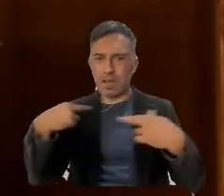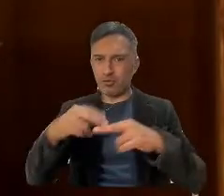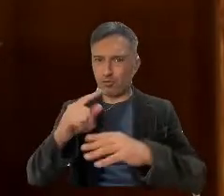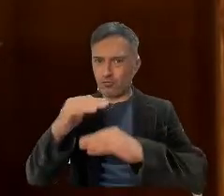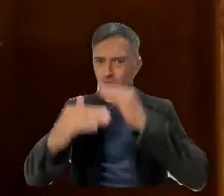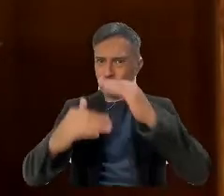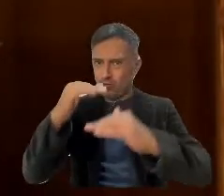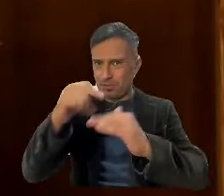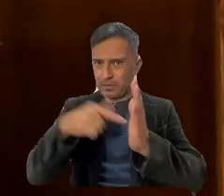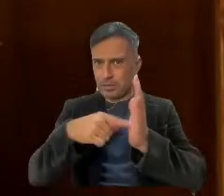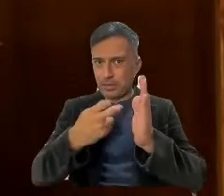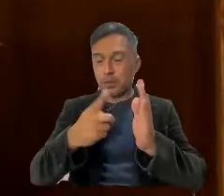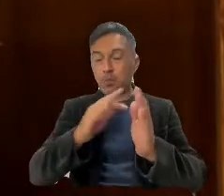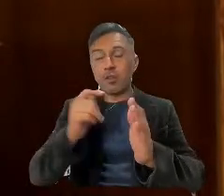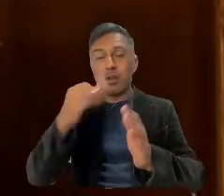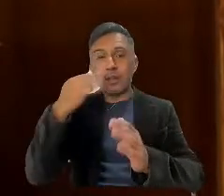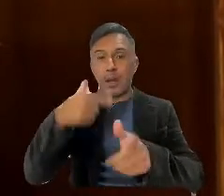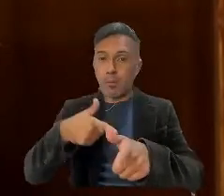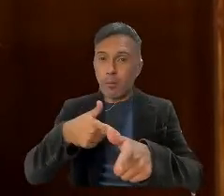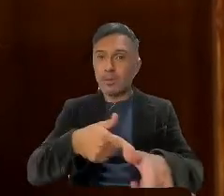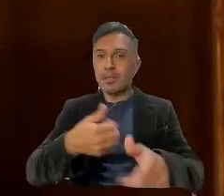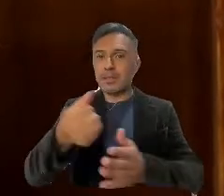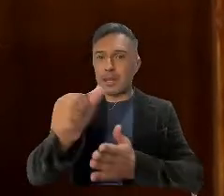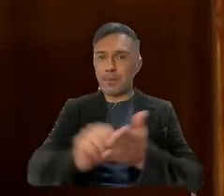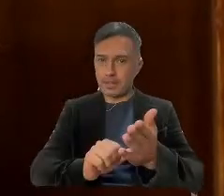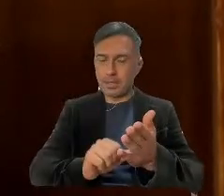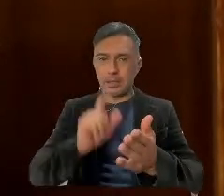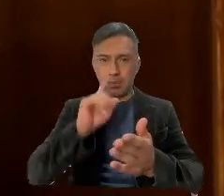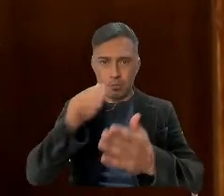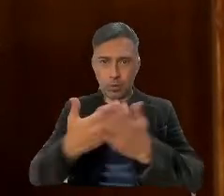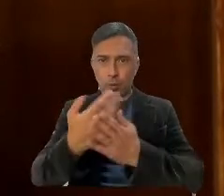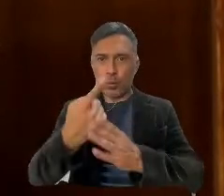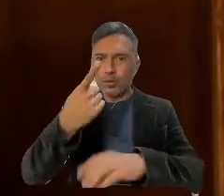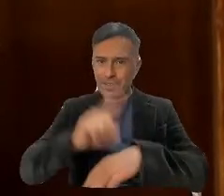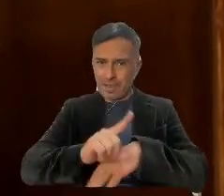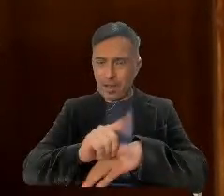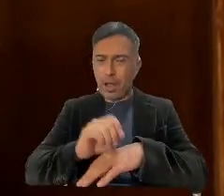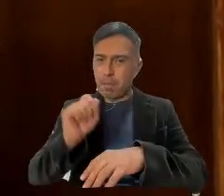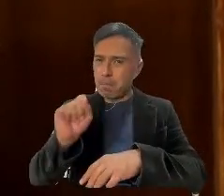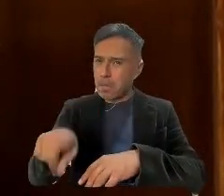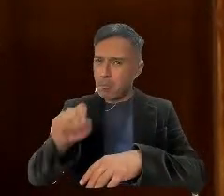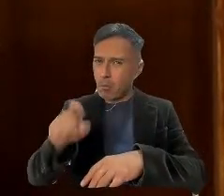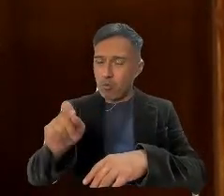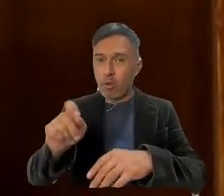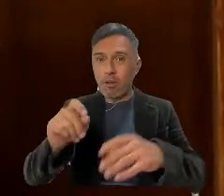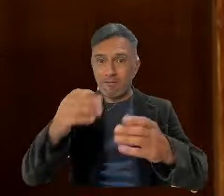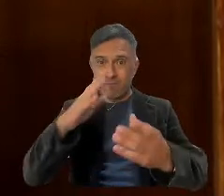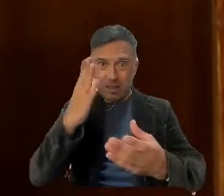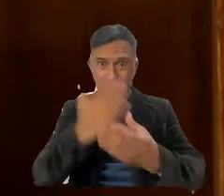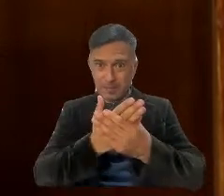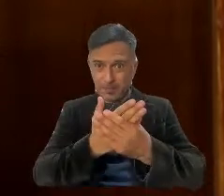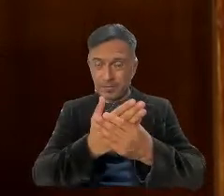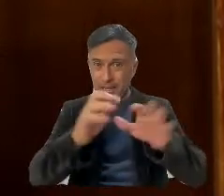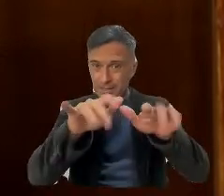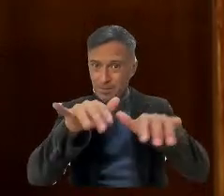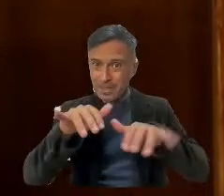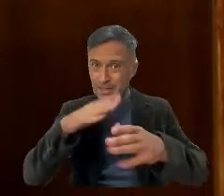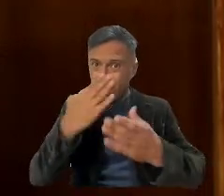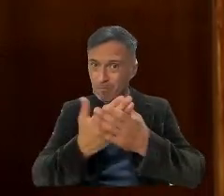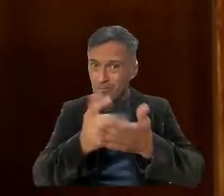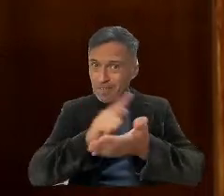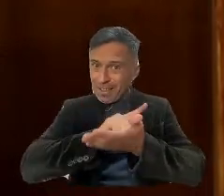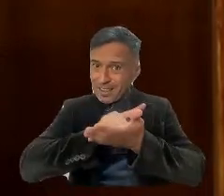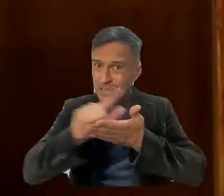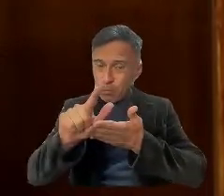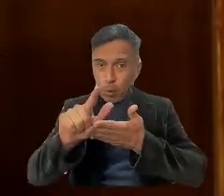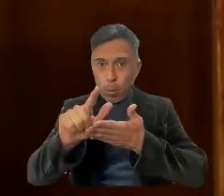6 meses y un día de servicio en ella, sin nota desfavorable en su expediente fundada y motivada, y cumplan con